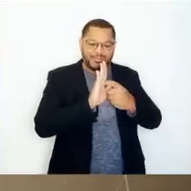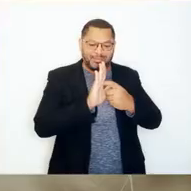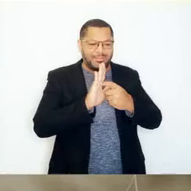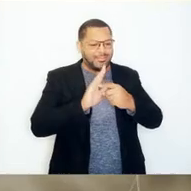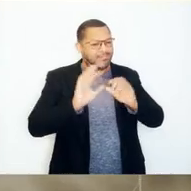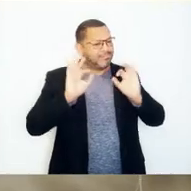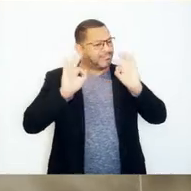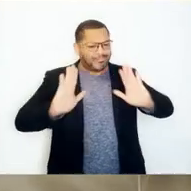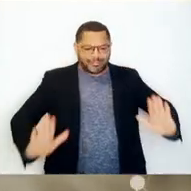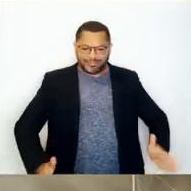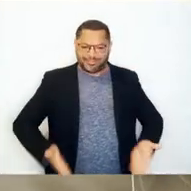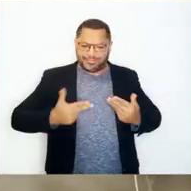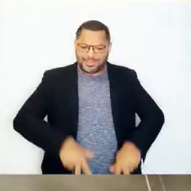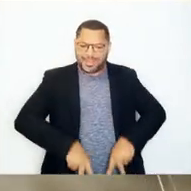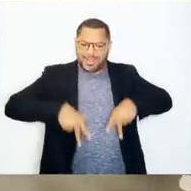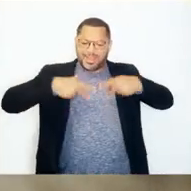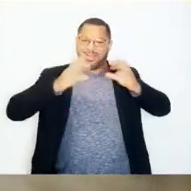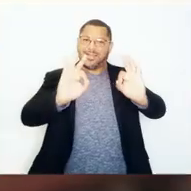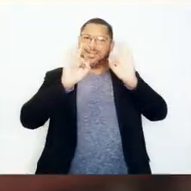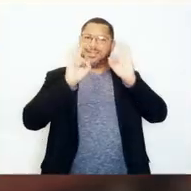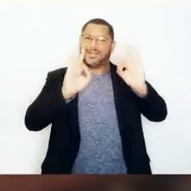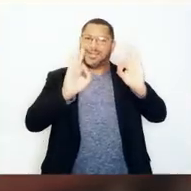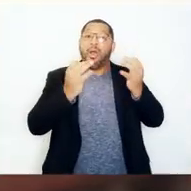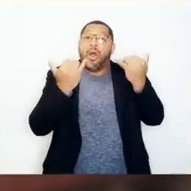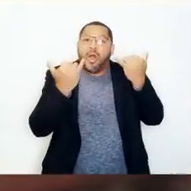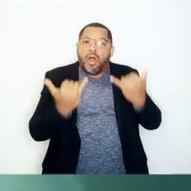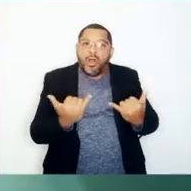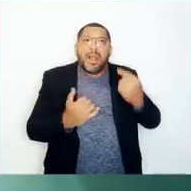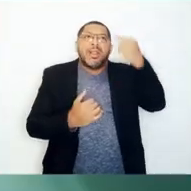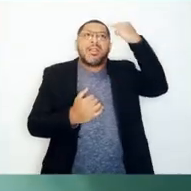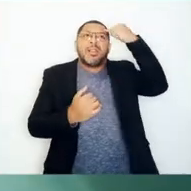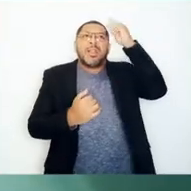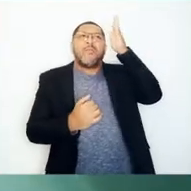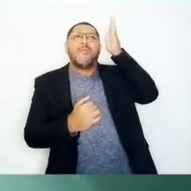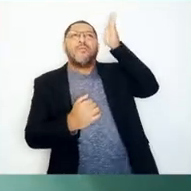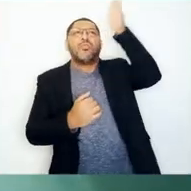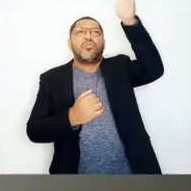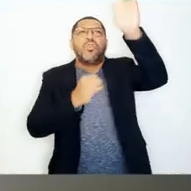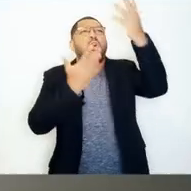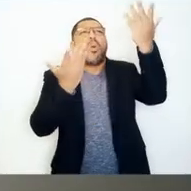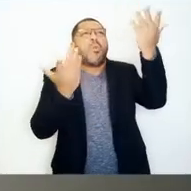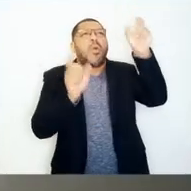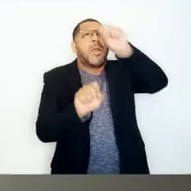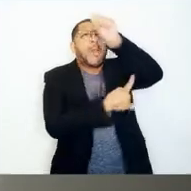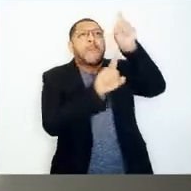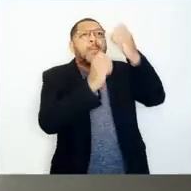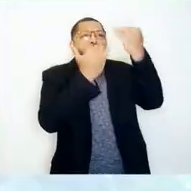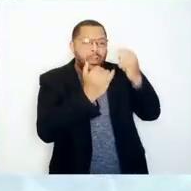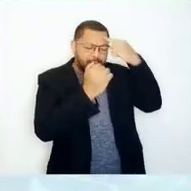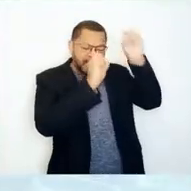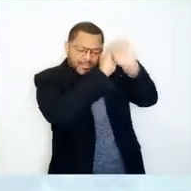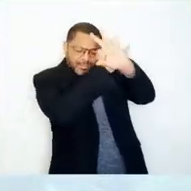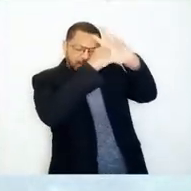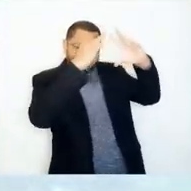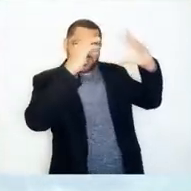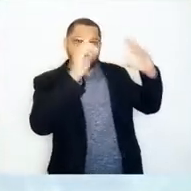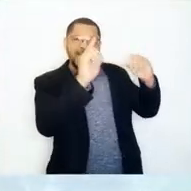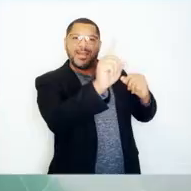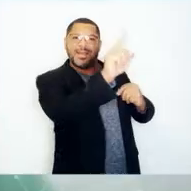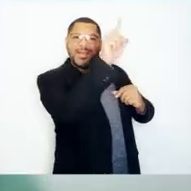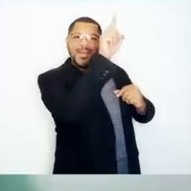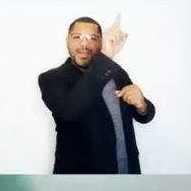el mejoramiento de nuestra calidad de vida. Es hoy que comenzamos a imaginar el mañana que vamos a